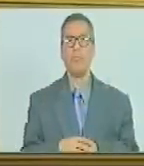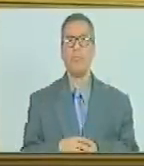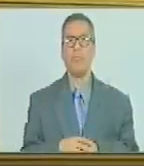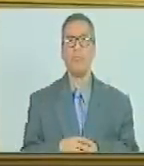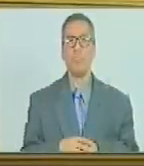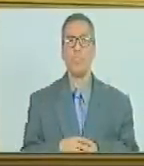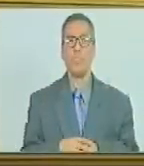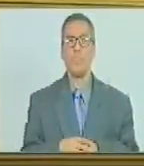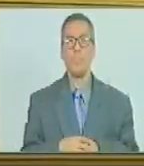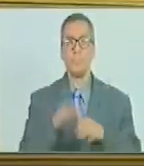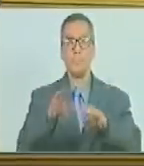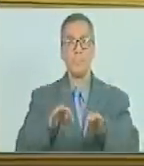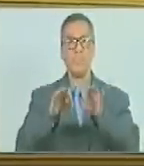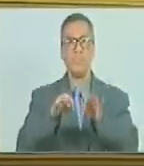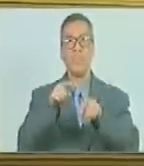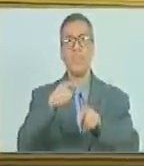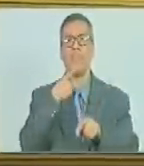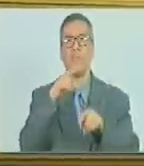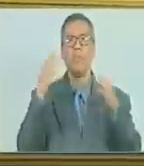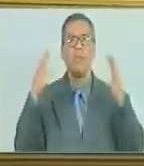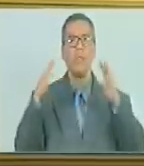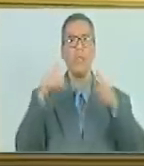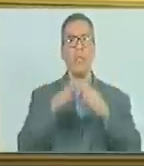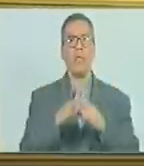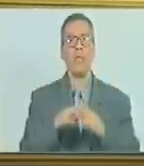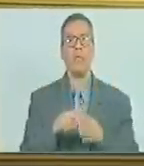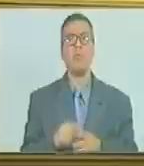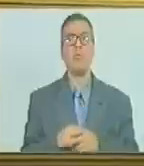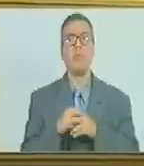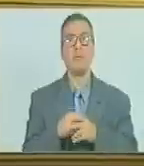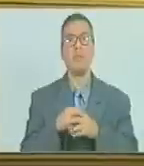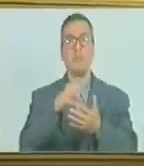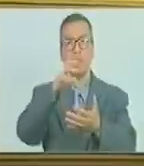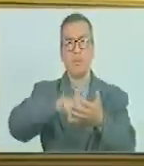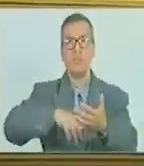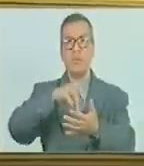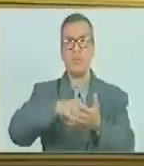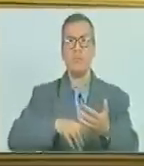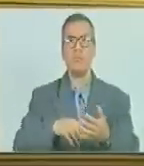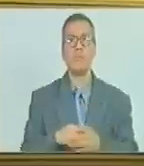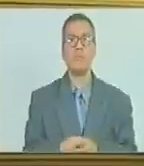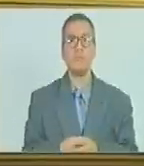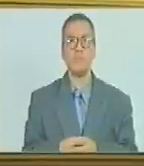Fíjense que ha sido interesante. Piden aplausos para los ganaderos.